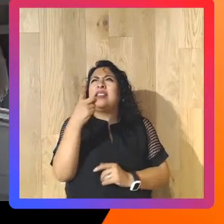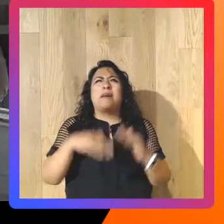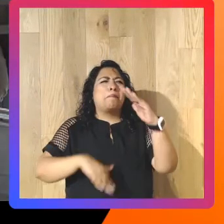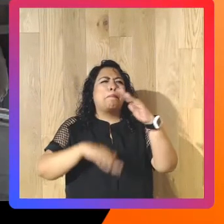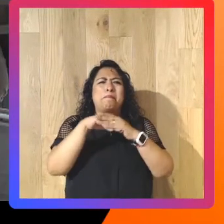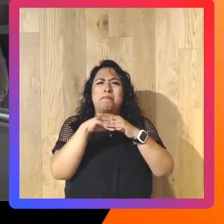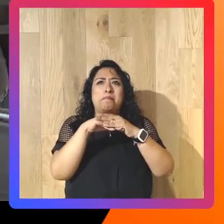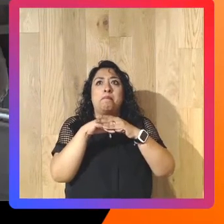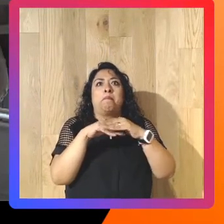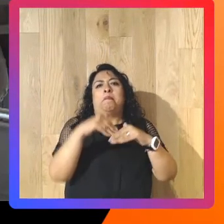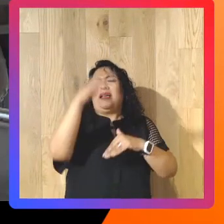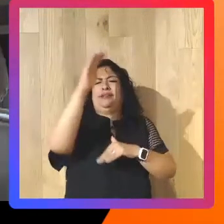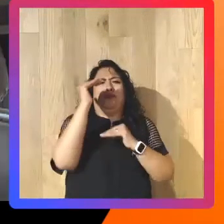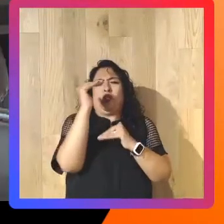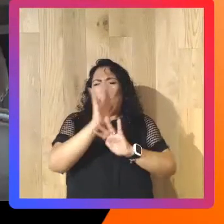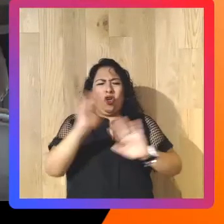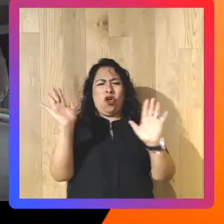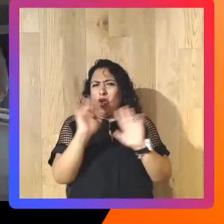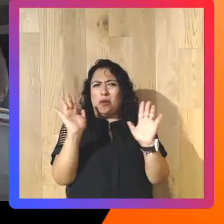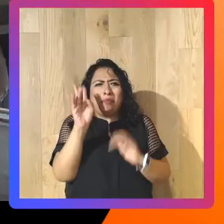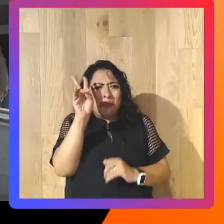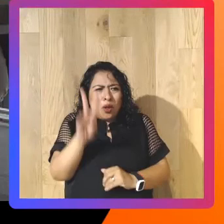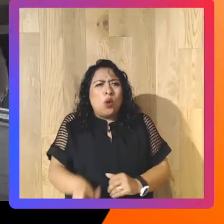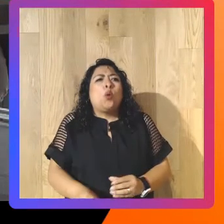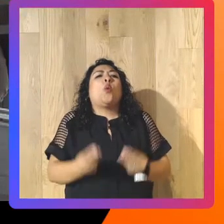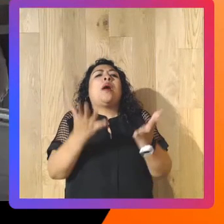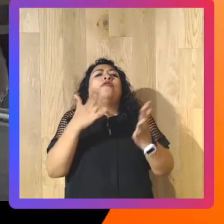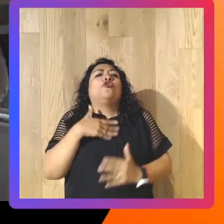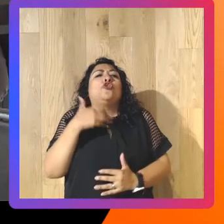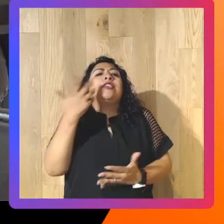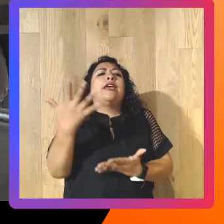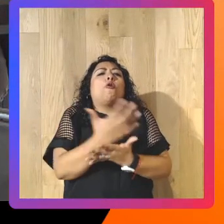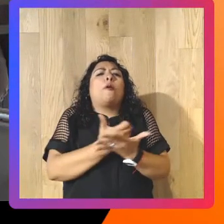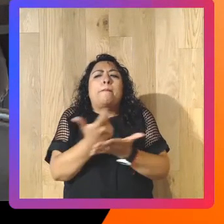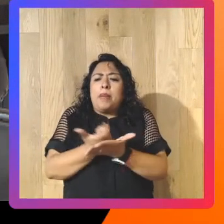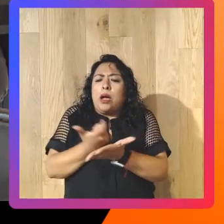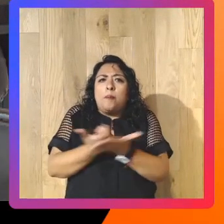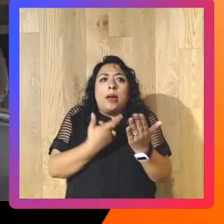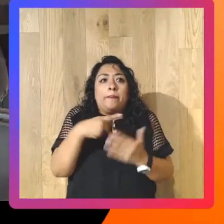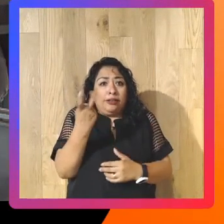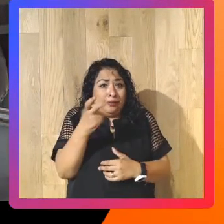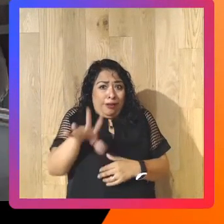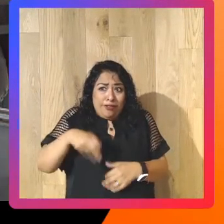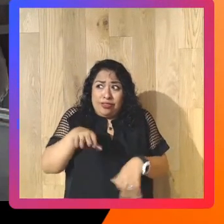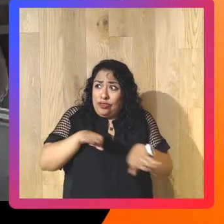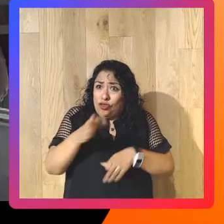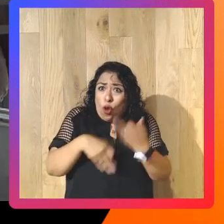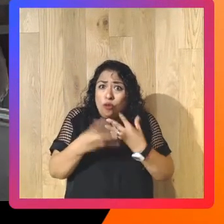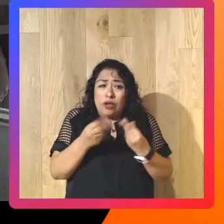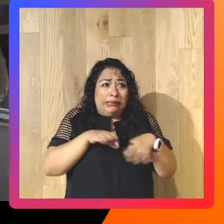de mínimo o máximo, sino realmente es cuánto queremos ganar, pero para eso necesitamos trabajar mucho